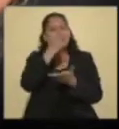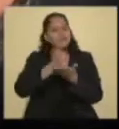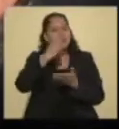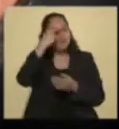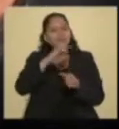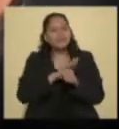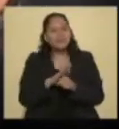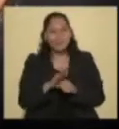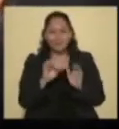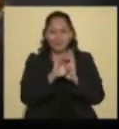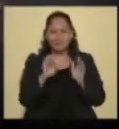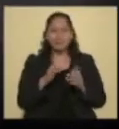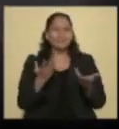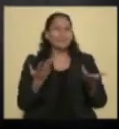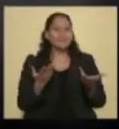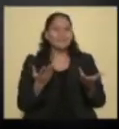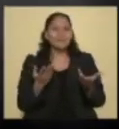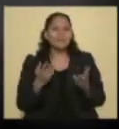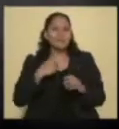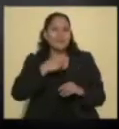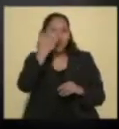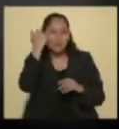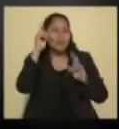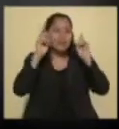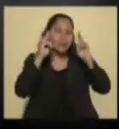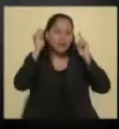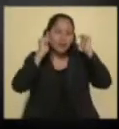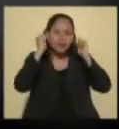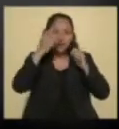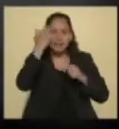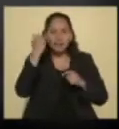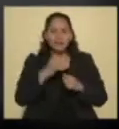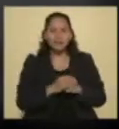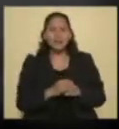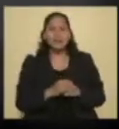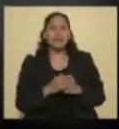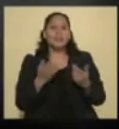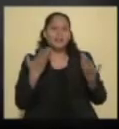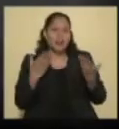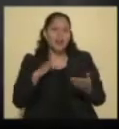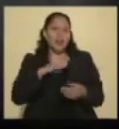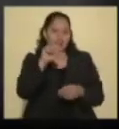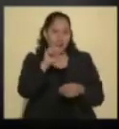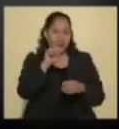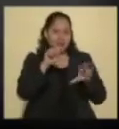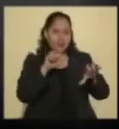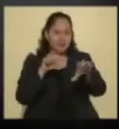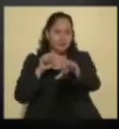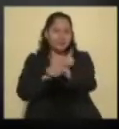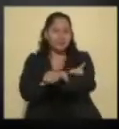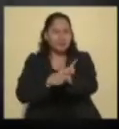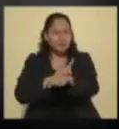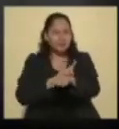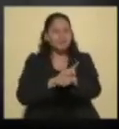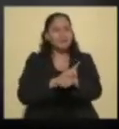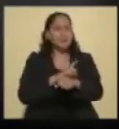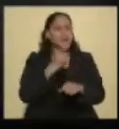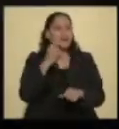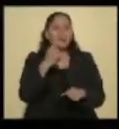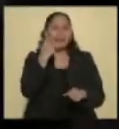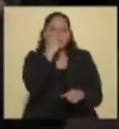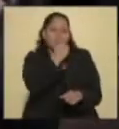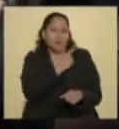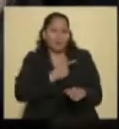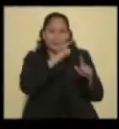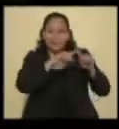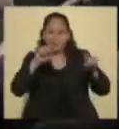México como, pues no sé, una visita turística? Bueno, pues hay 16 delegaciones para todos los gustos.